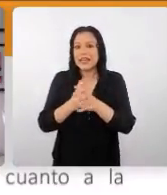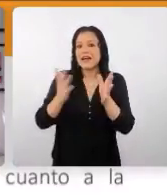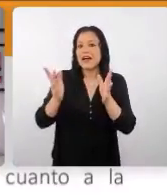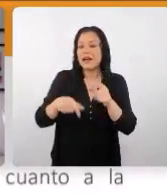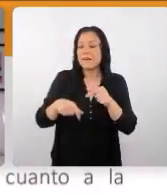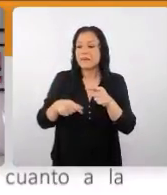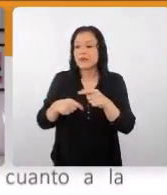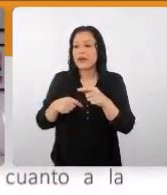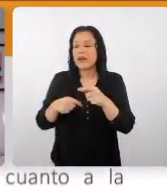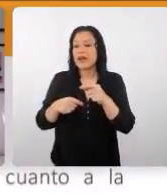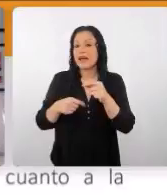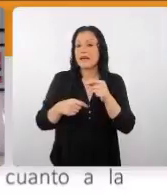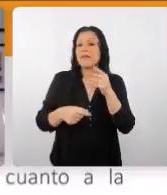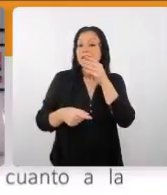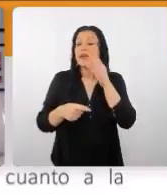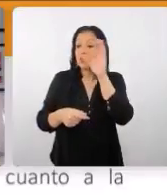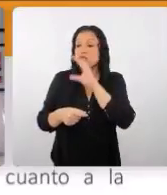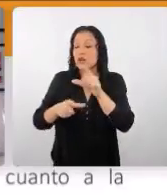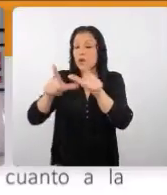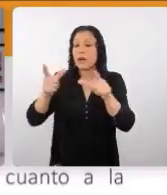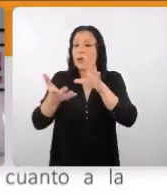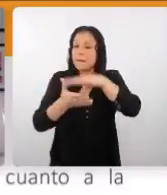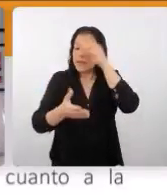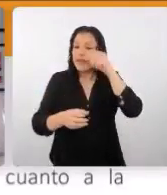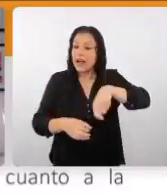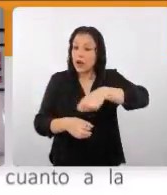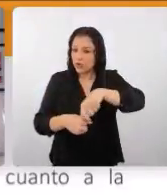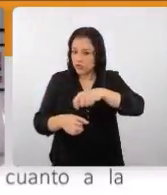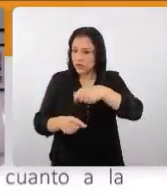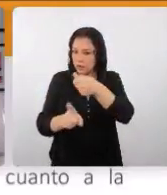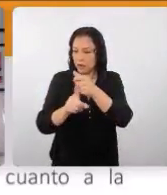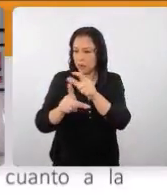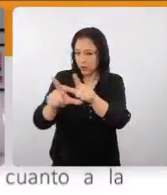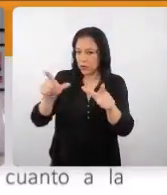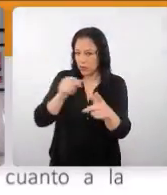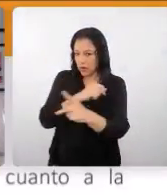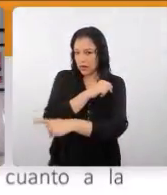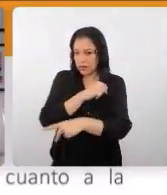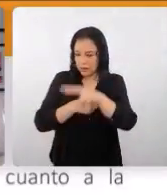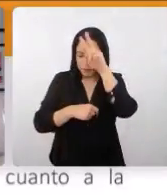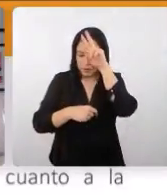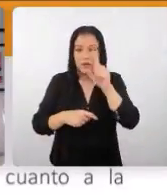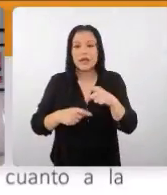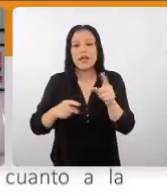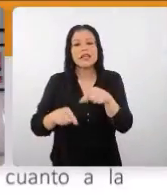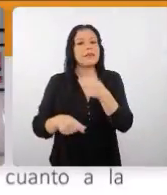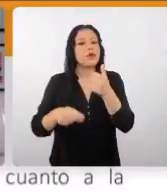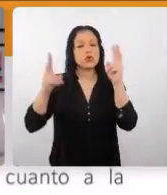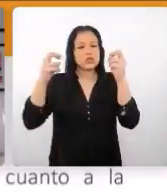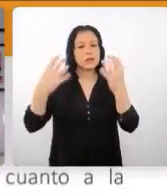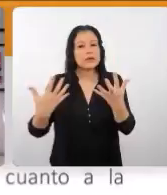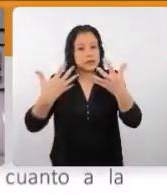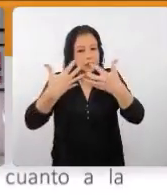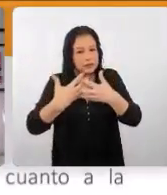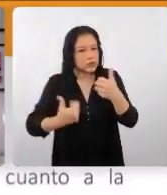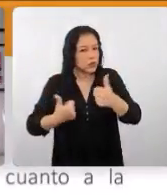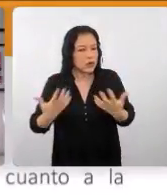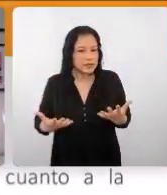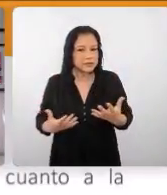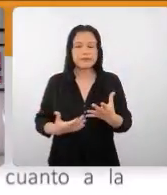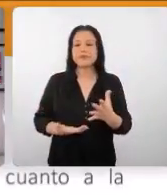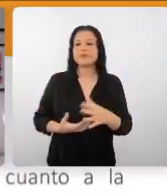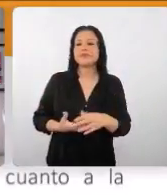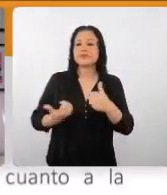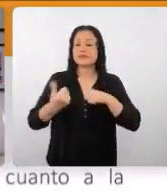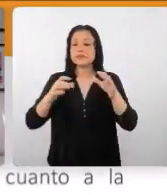de cocina, ¿sí? Y otro tema también que está justamente asociado con las actividades que ellos realizan es las